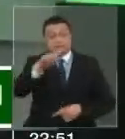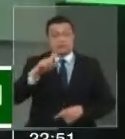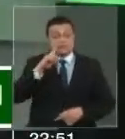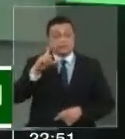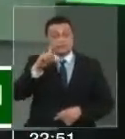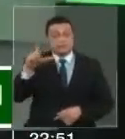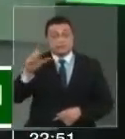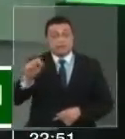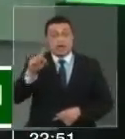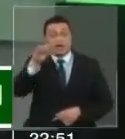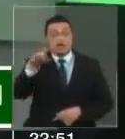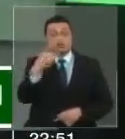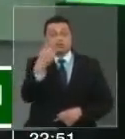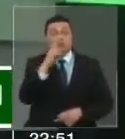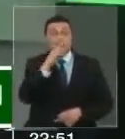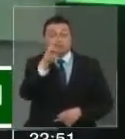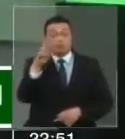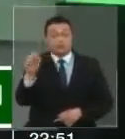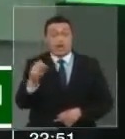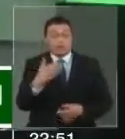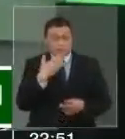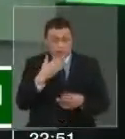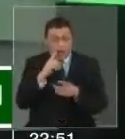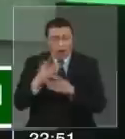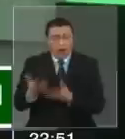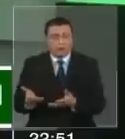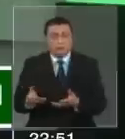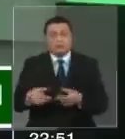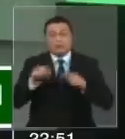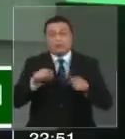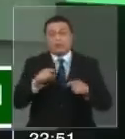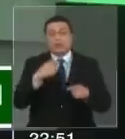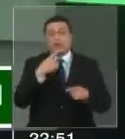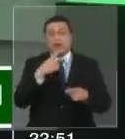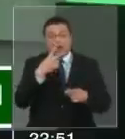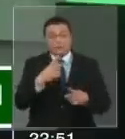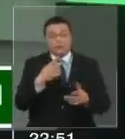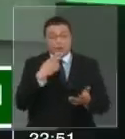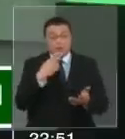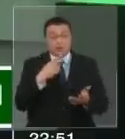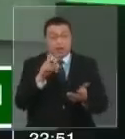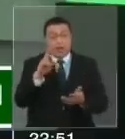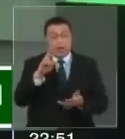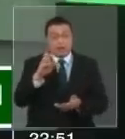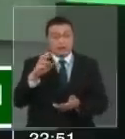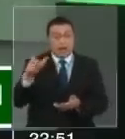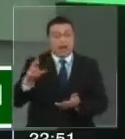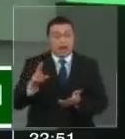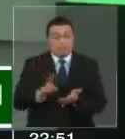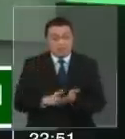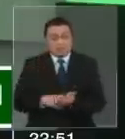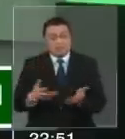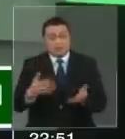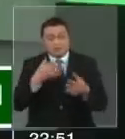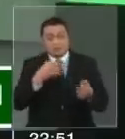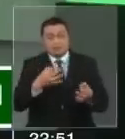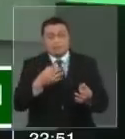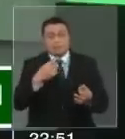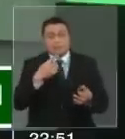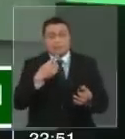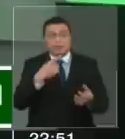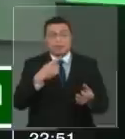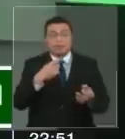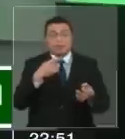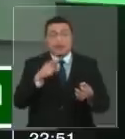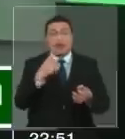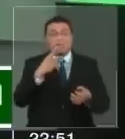muy bien, me dicen. Y por eso quiero preguntarte, ¿cómo ves realmente hay una consideración de las personas en situación de